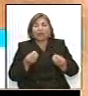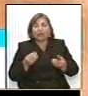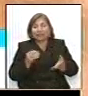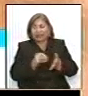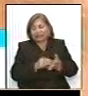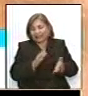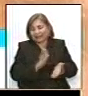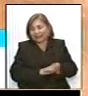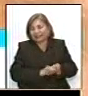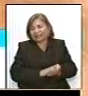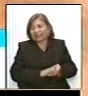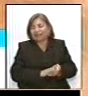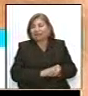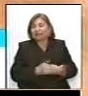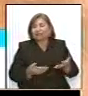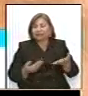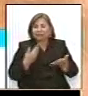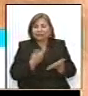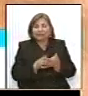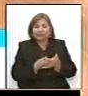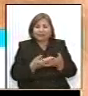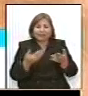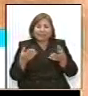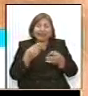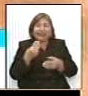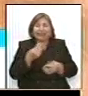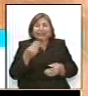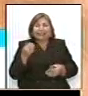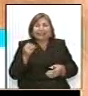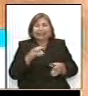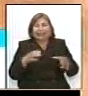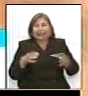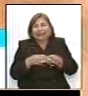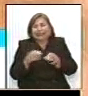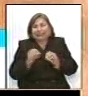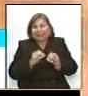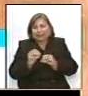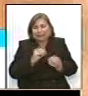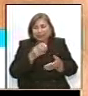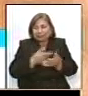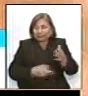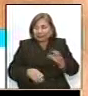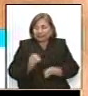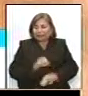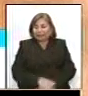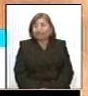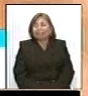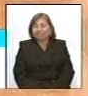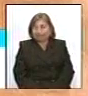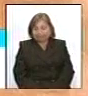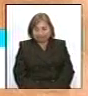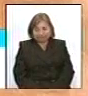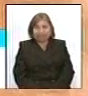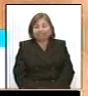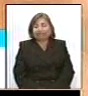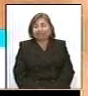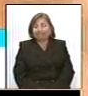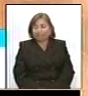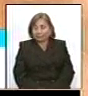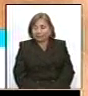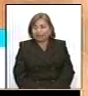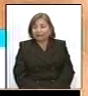dos informes de representación llegan a la administración del Congreso si nadie en el despacho del congresista Salaverry los hizo.